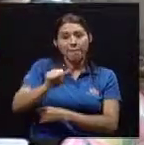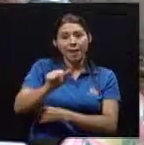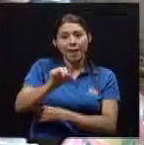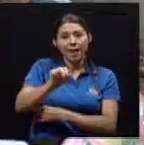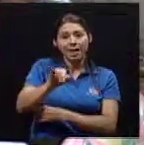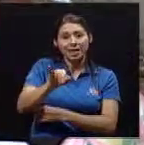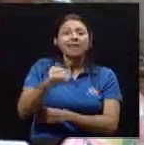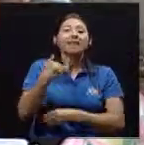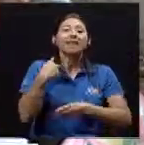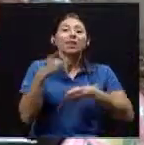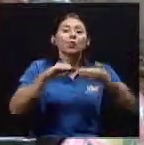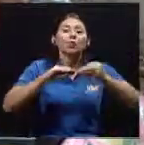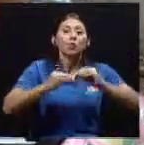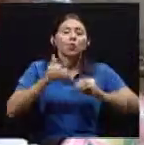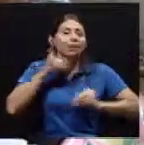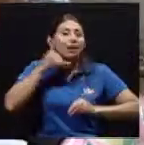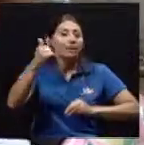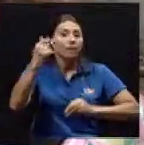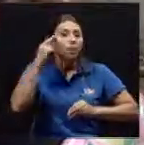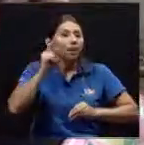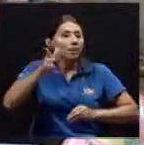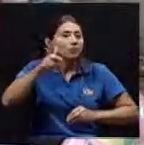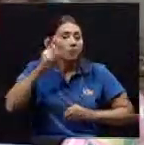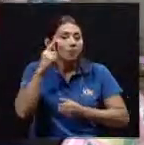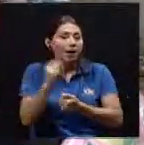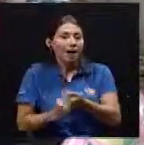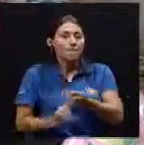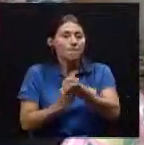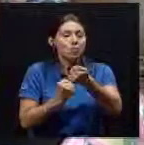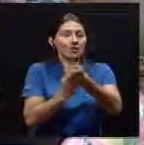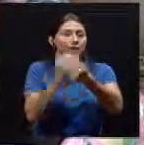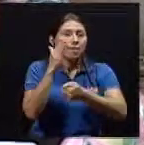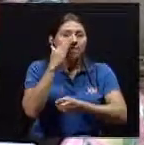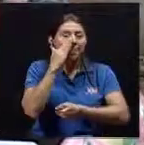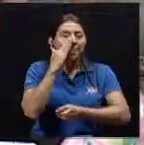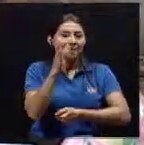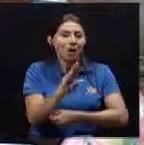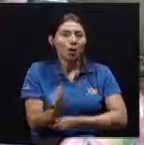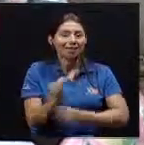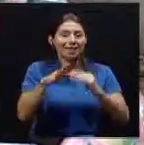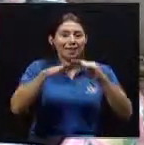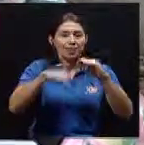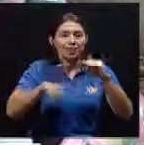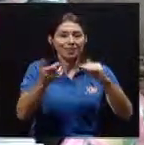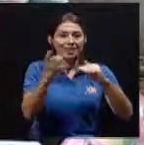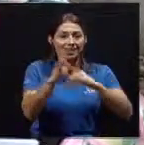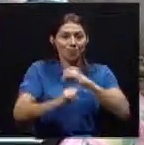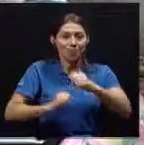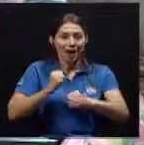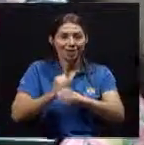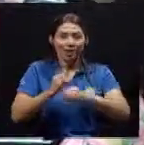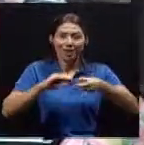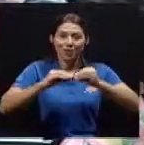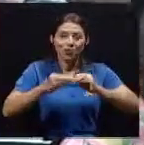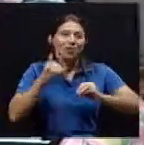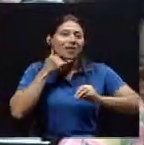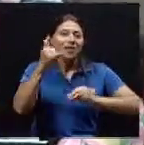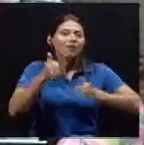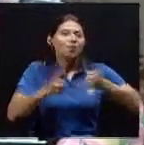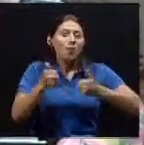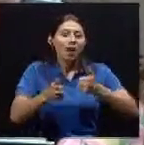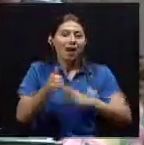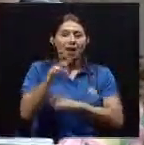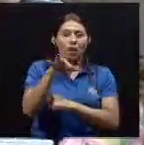línea telefónica que escucha y apoya a las madres adolescentes menores de 18 años. El número es